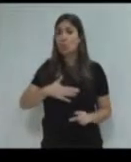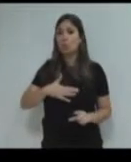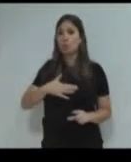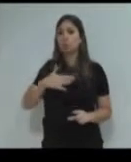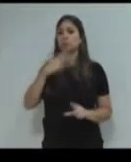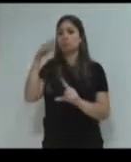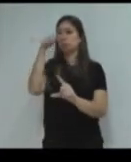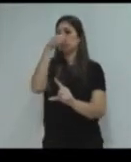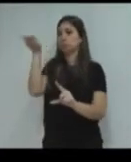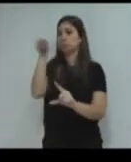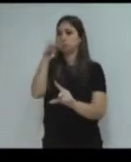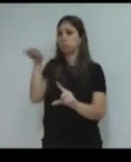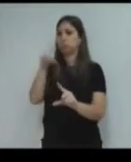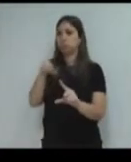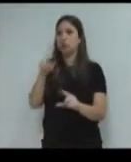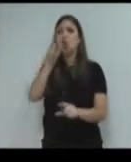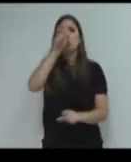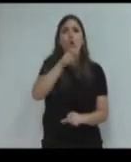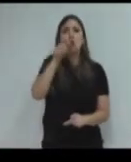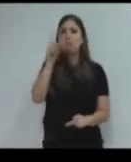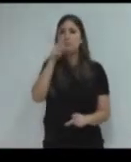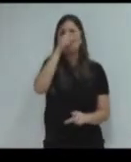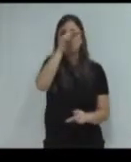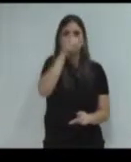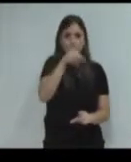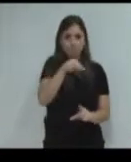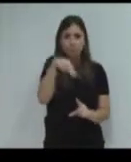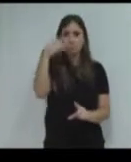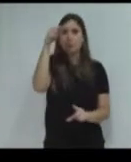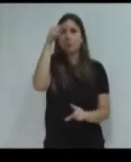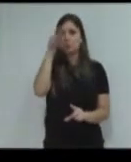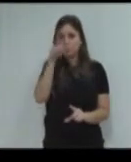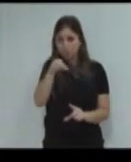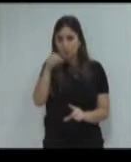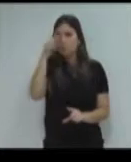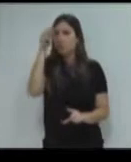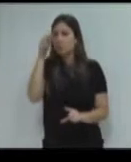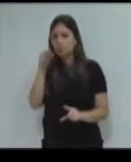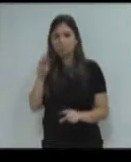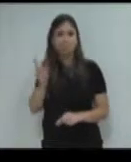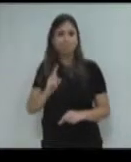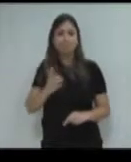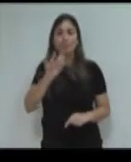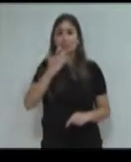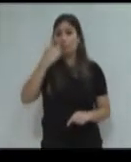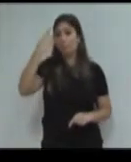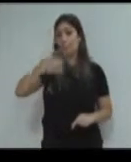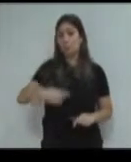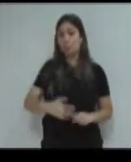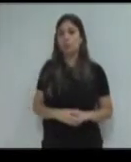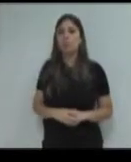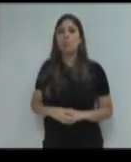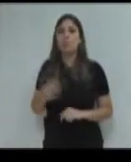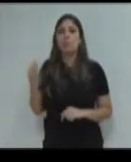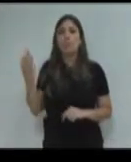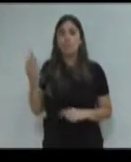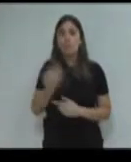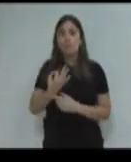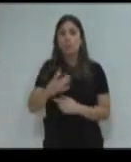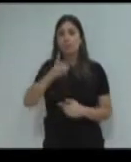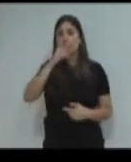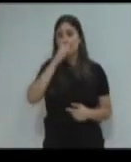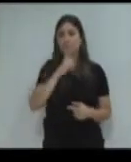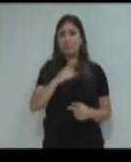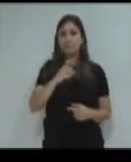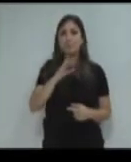que en columna, porque la columna te obliga a, por ejemplo, una persona a seguir, a recordar que